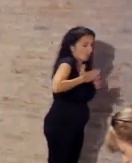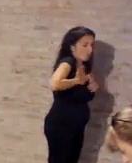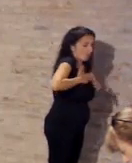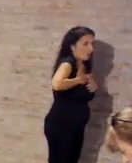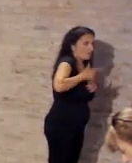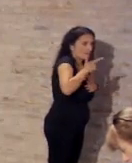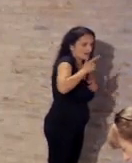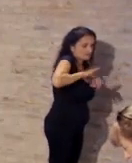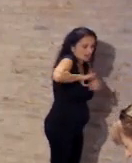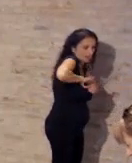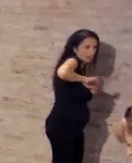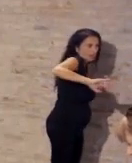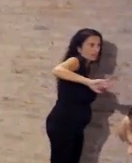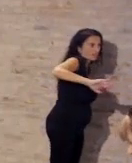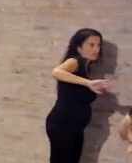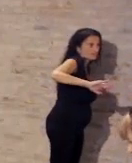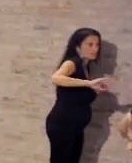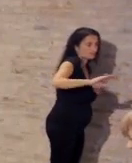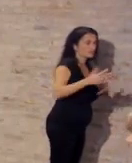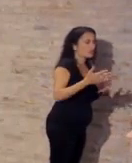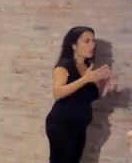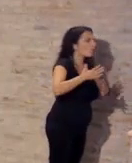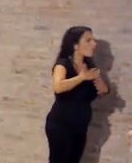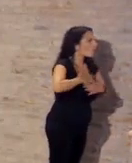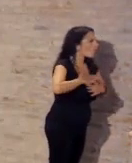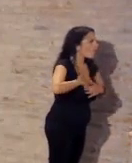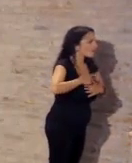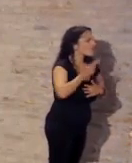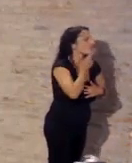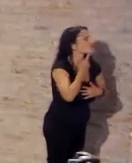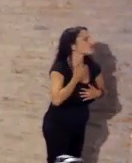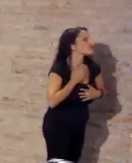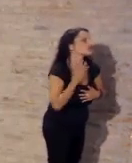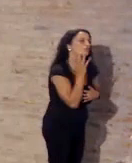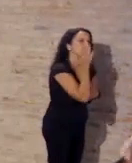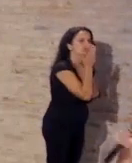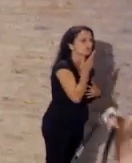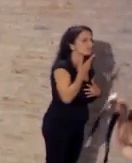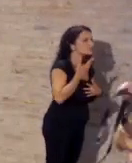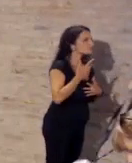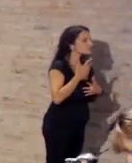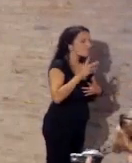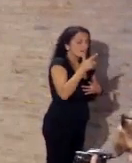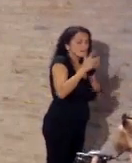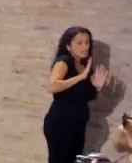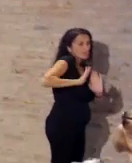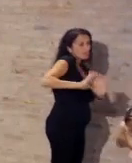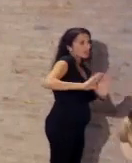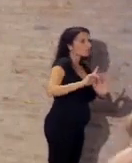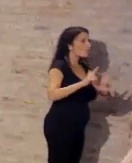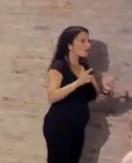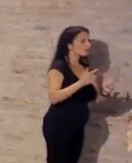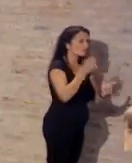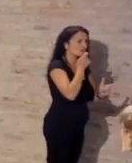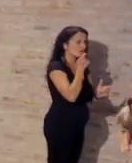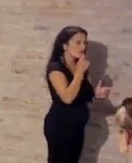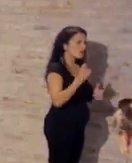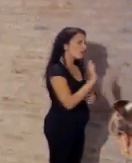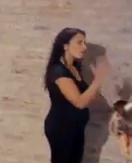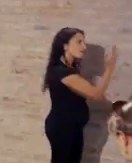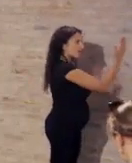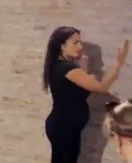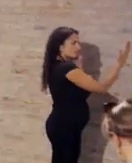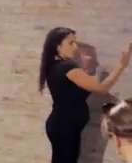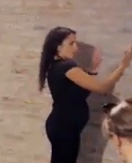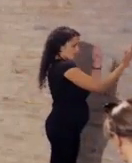cuerpo en torno a un cuerpo de disfrute un cuerpo de goce un cuerpo ligado al placer un cuerpo de mirarnos en el espejo y gustarnos con